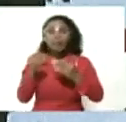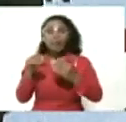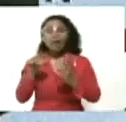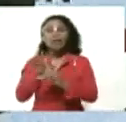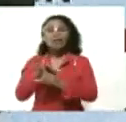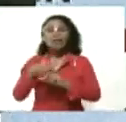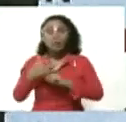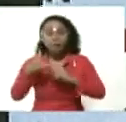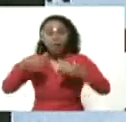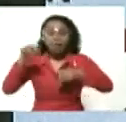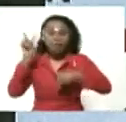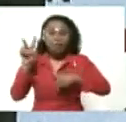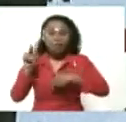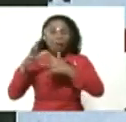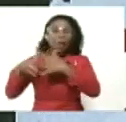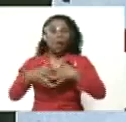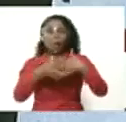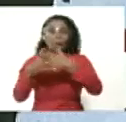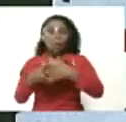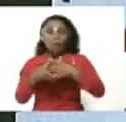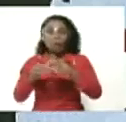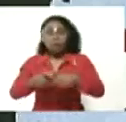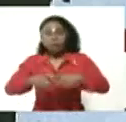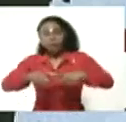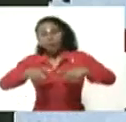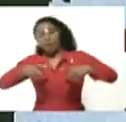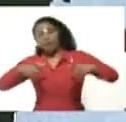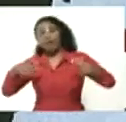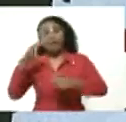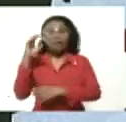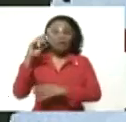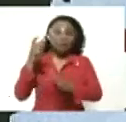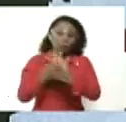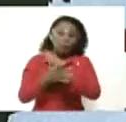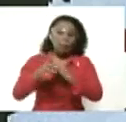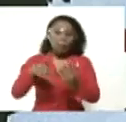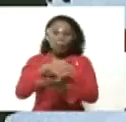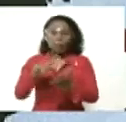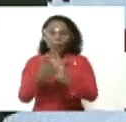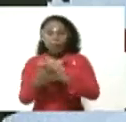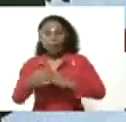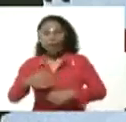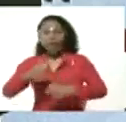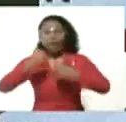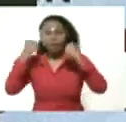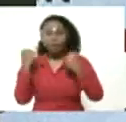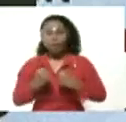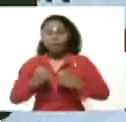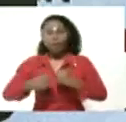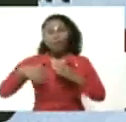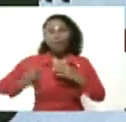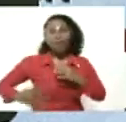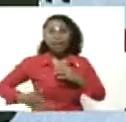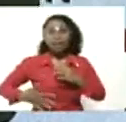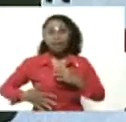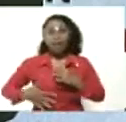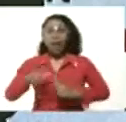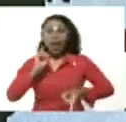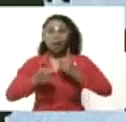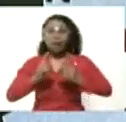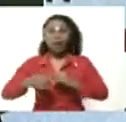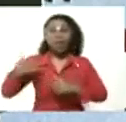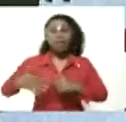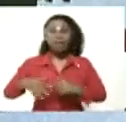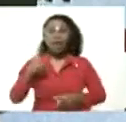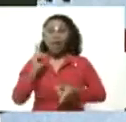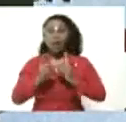los Estados Unidos, está creciendo, igual que en América Latina, la extrema derecha. En algunos países incluso la derecha se está